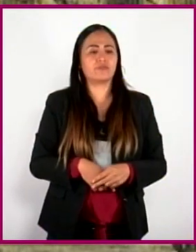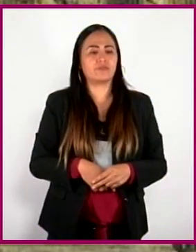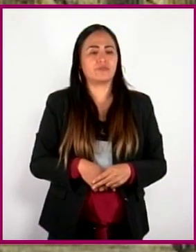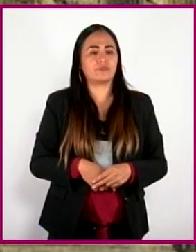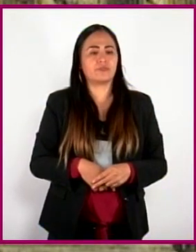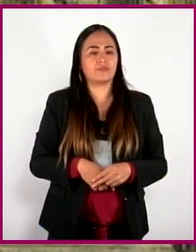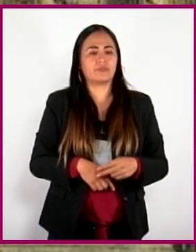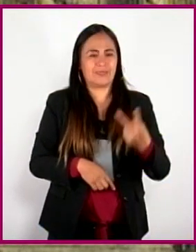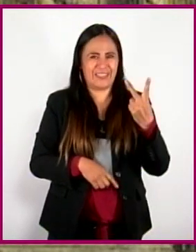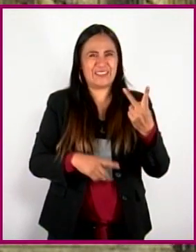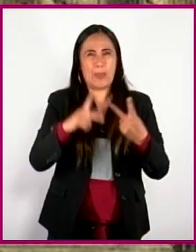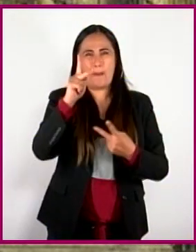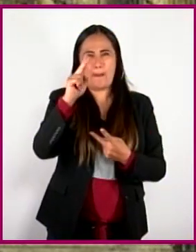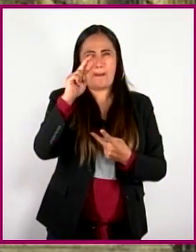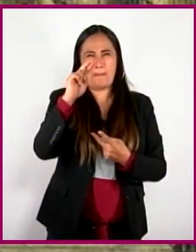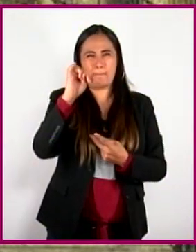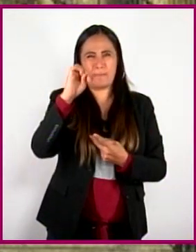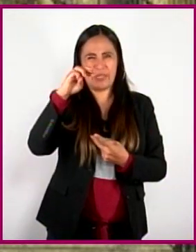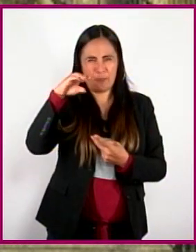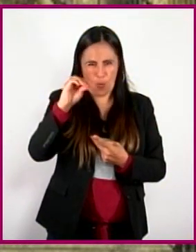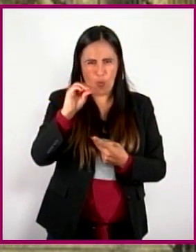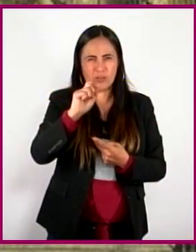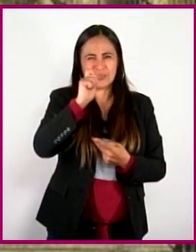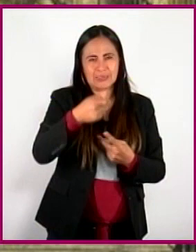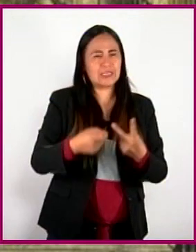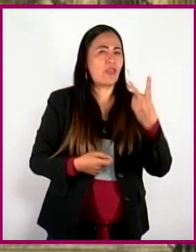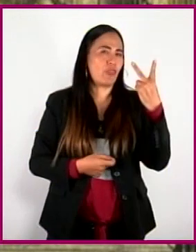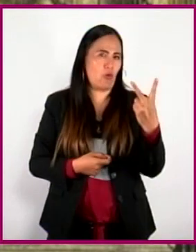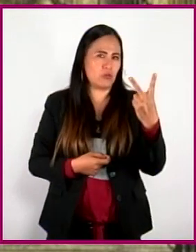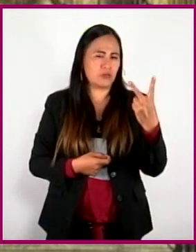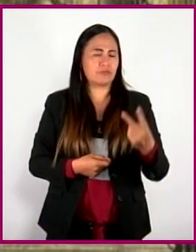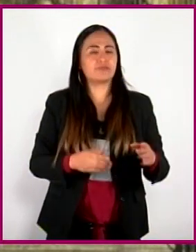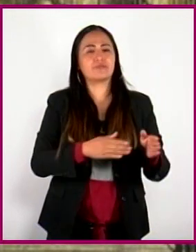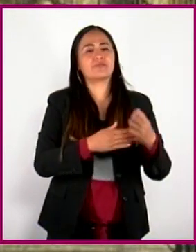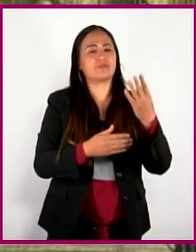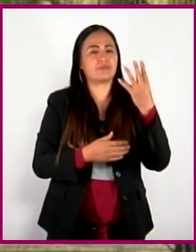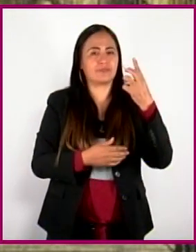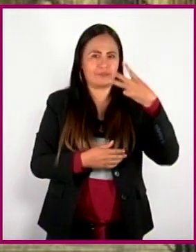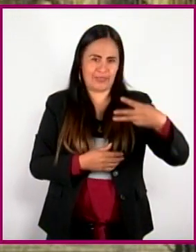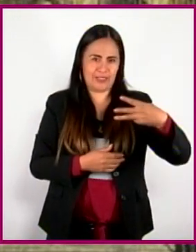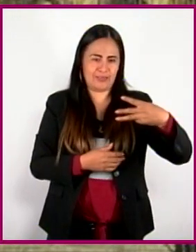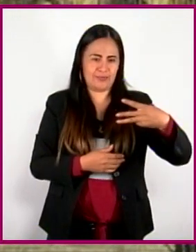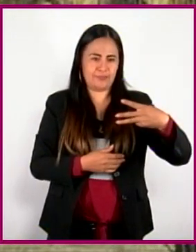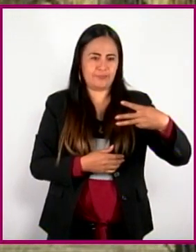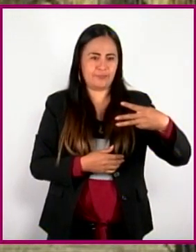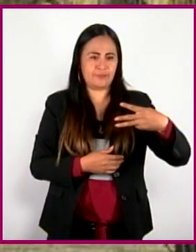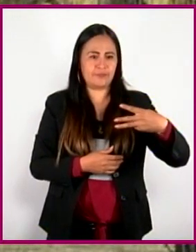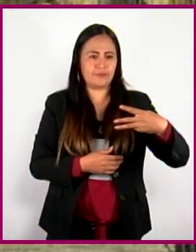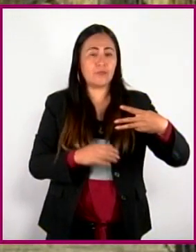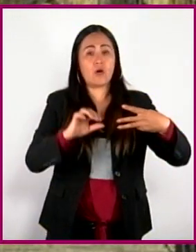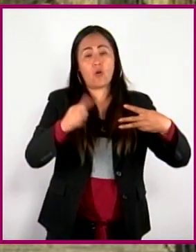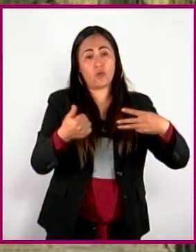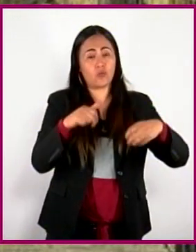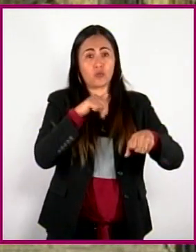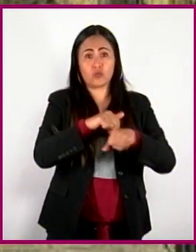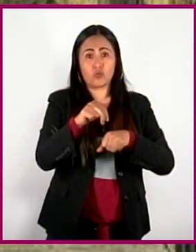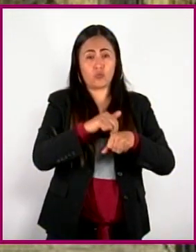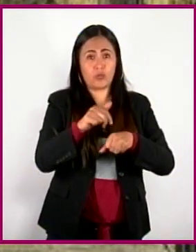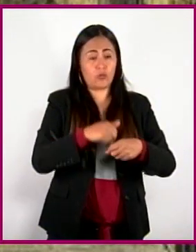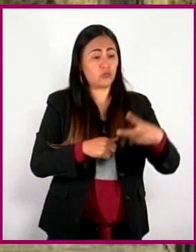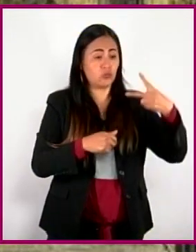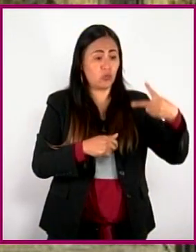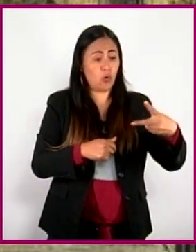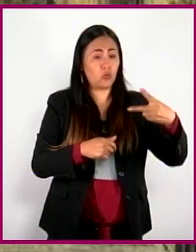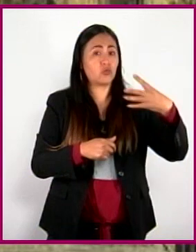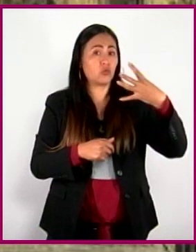eliminado es un primo, es decir, el 2. Inciso 3. Eliminamos todos los números que son múltiplos de